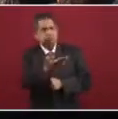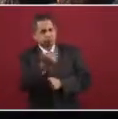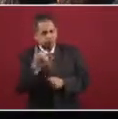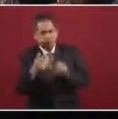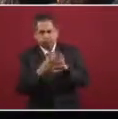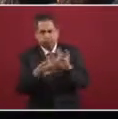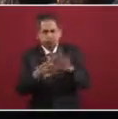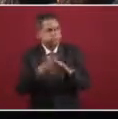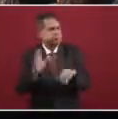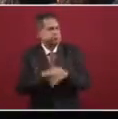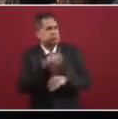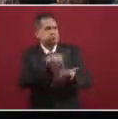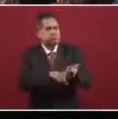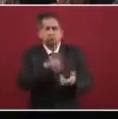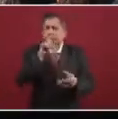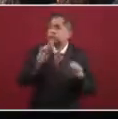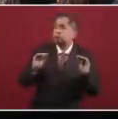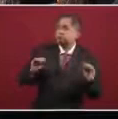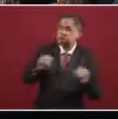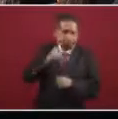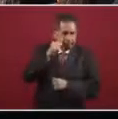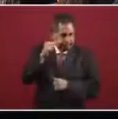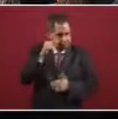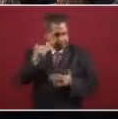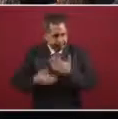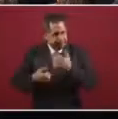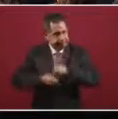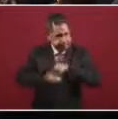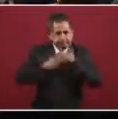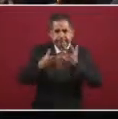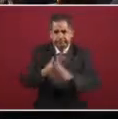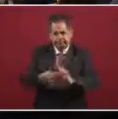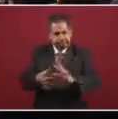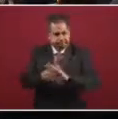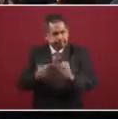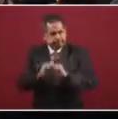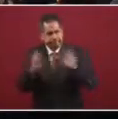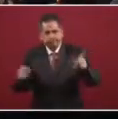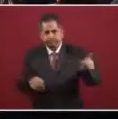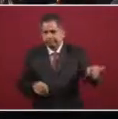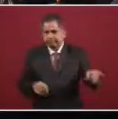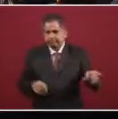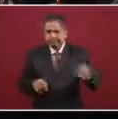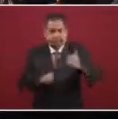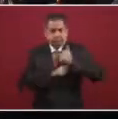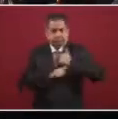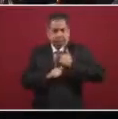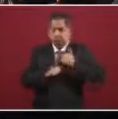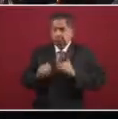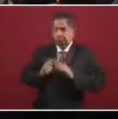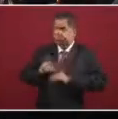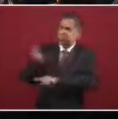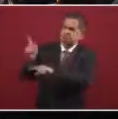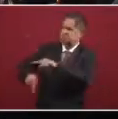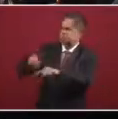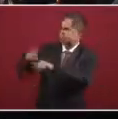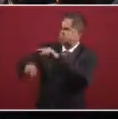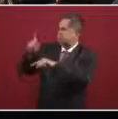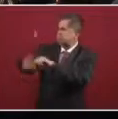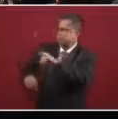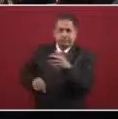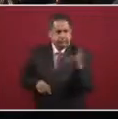el silencio de la Organización de Estados Americanos ayer frente a un pronunciamiento del ejército exigiendo la renuncia del presidente en